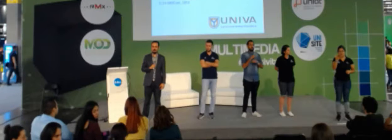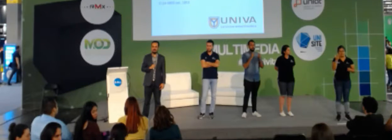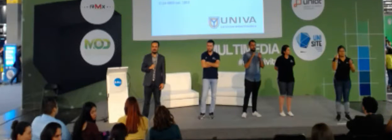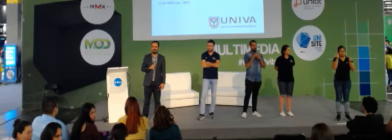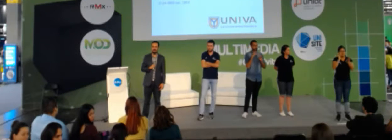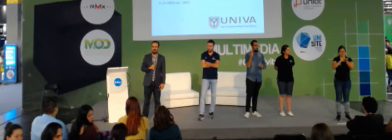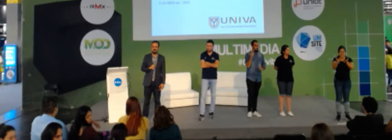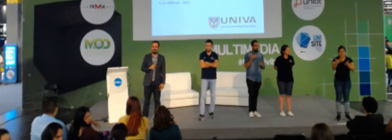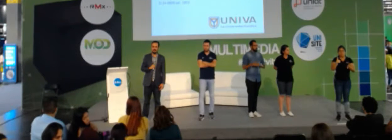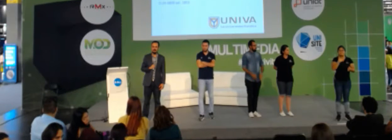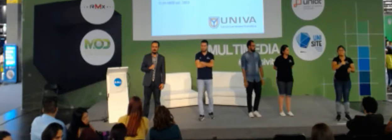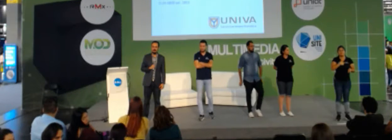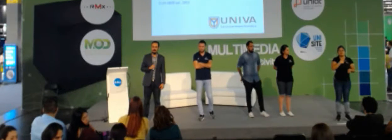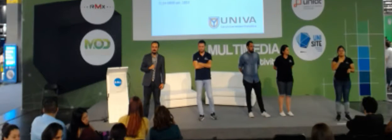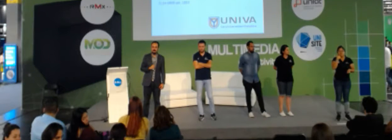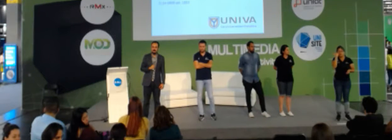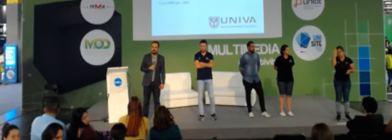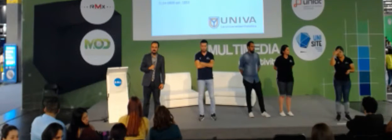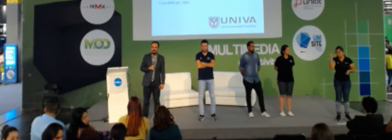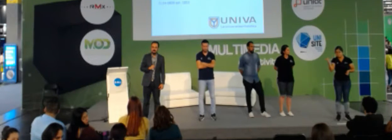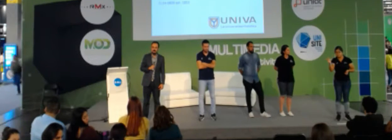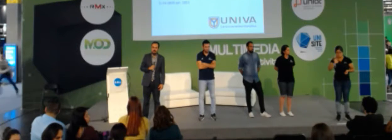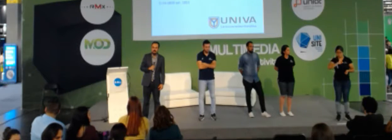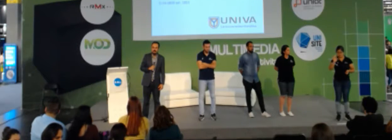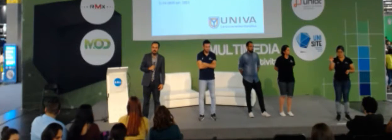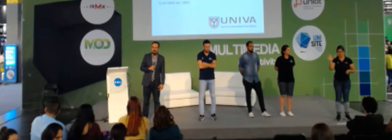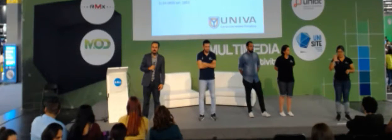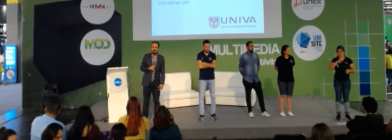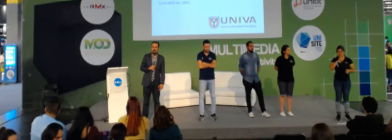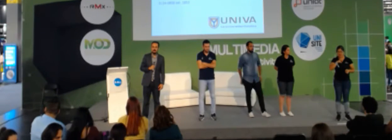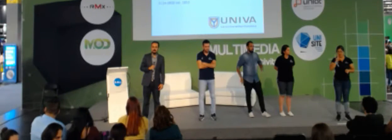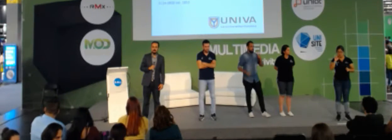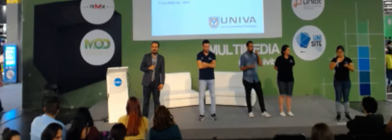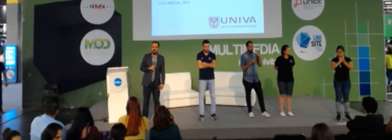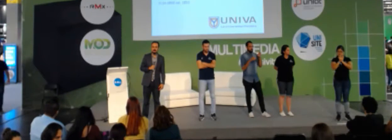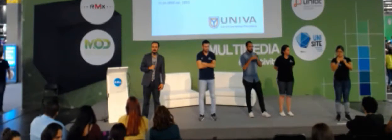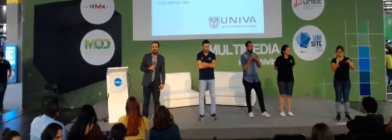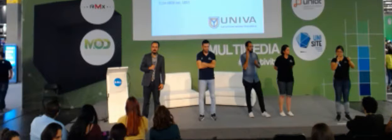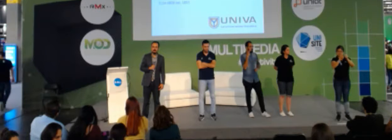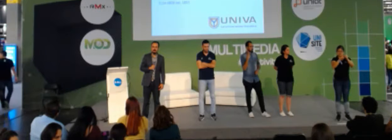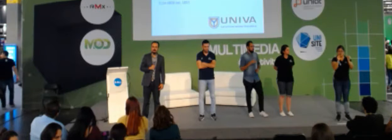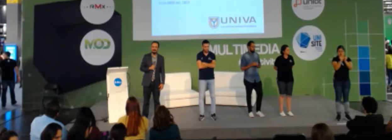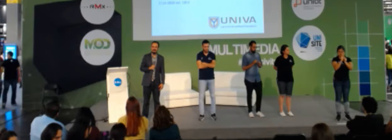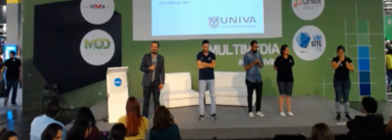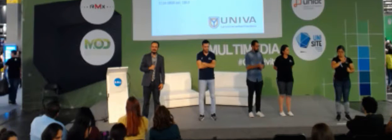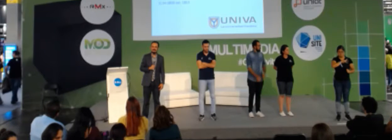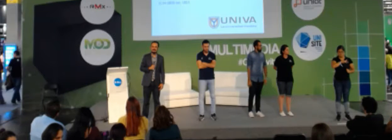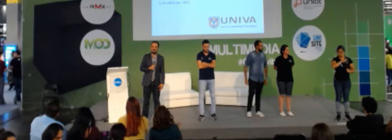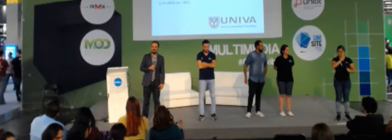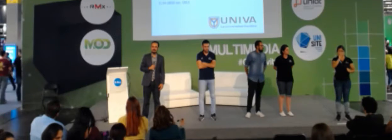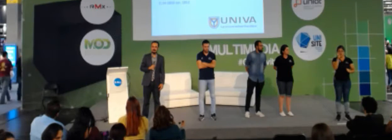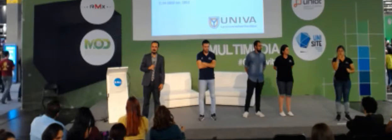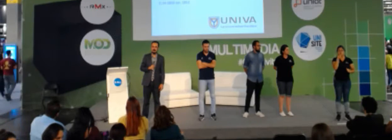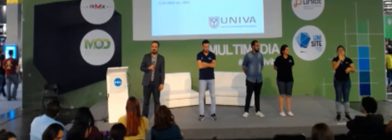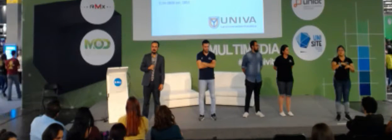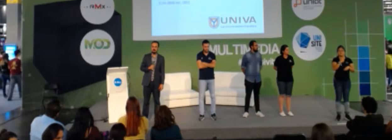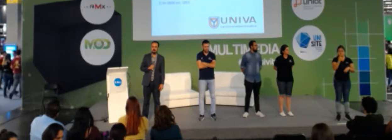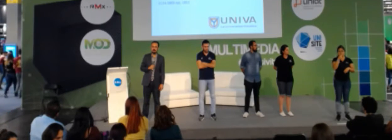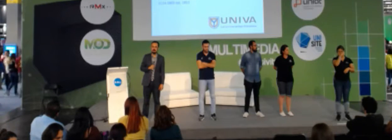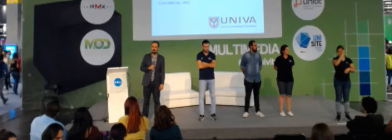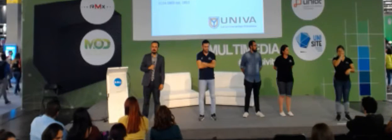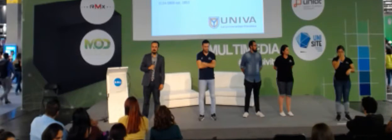Me gustaría saber si existe la posibilidad de que se haga una vinculación con mi municipio, porque allá en